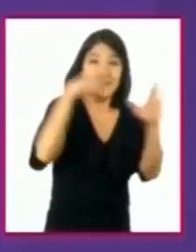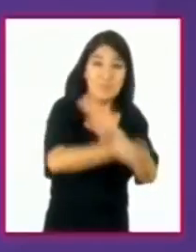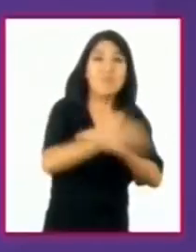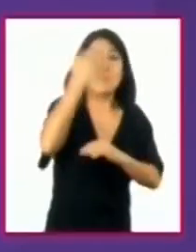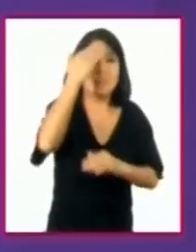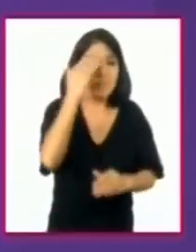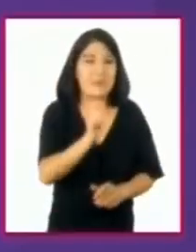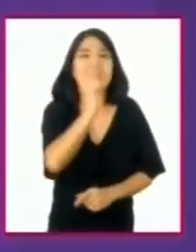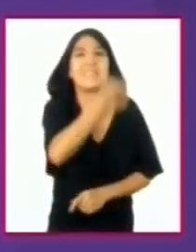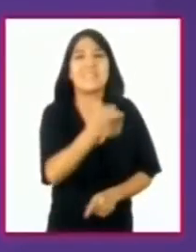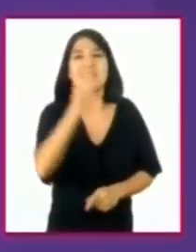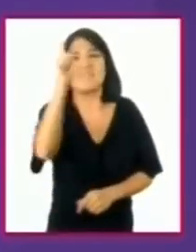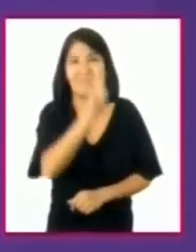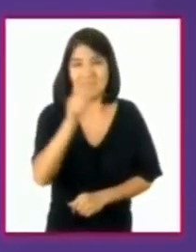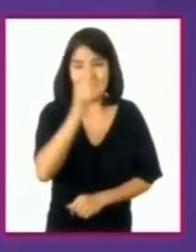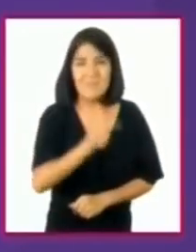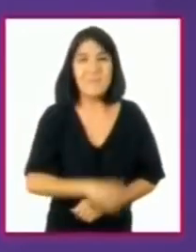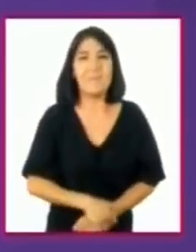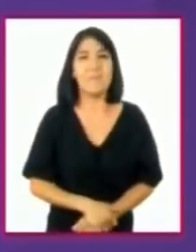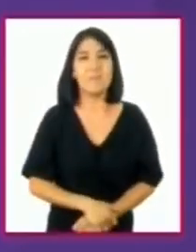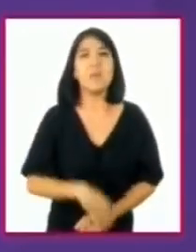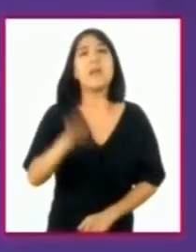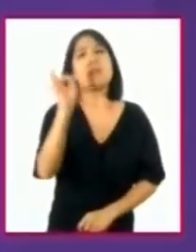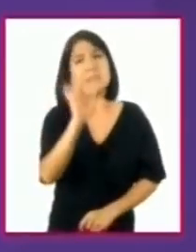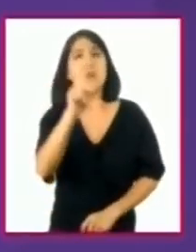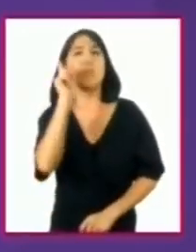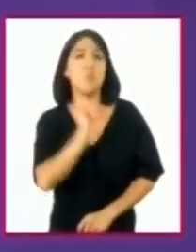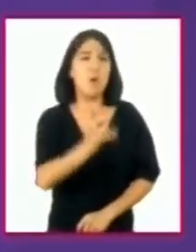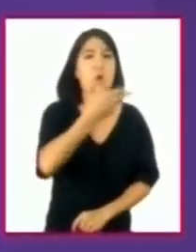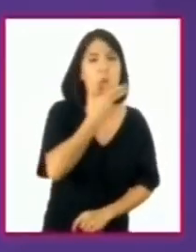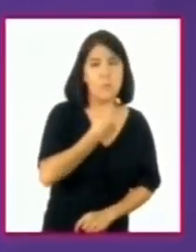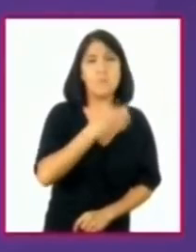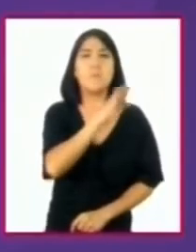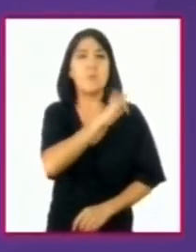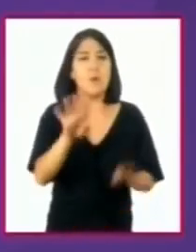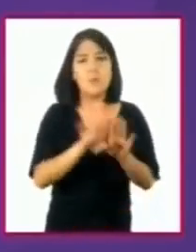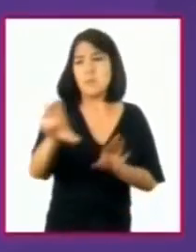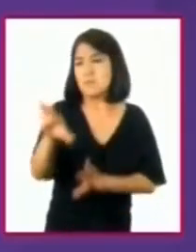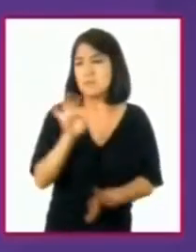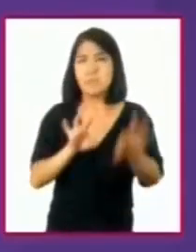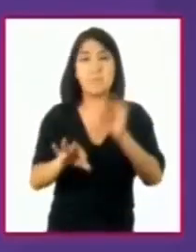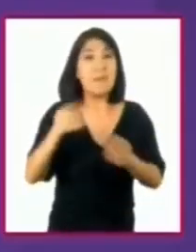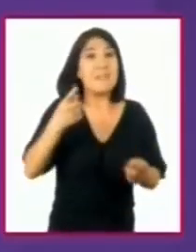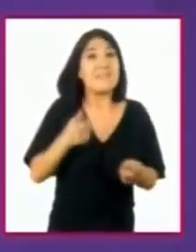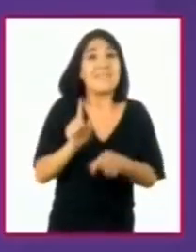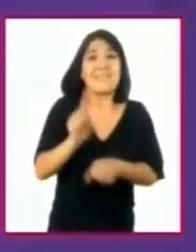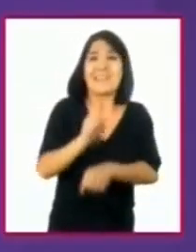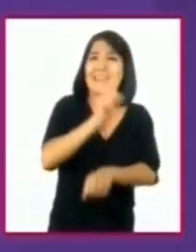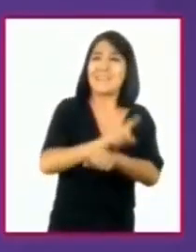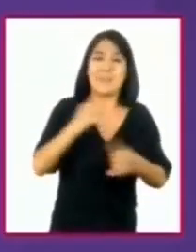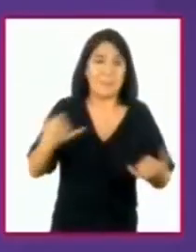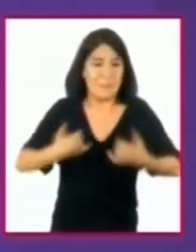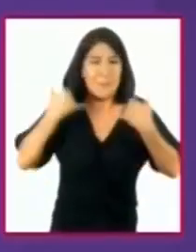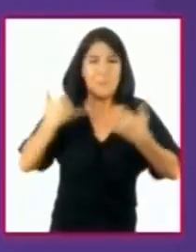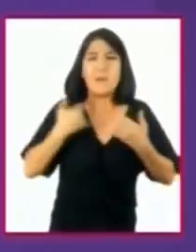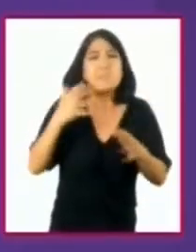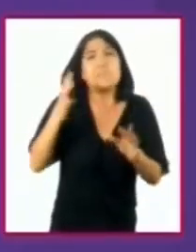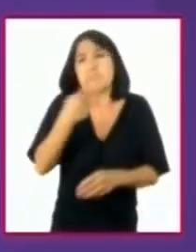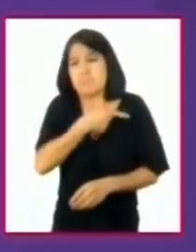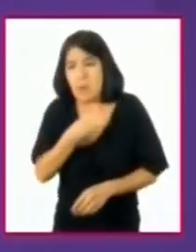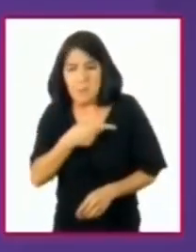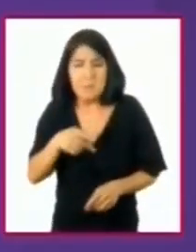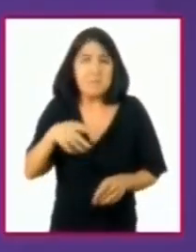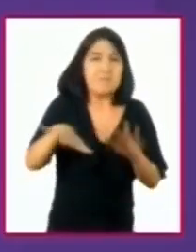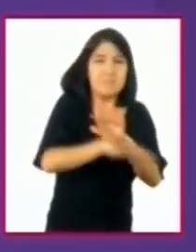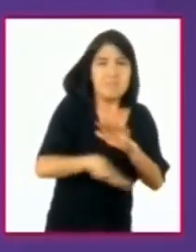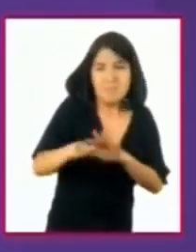lengua. Podían ser hombres o mujeres, que se escogían desde muy jóvenes en cualquier clase social.